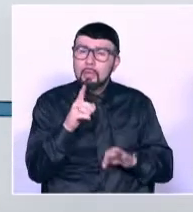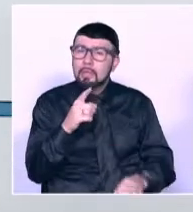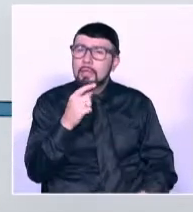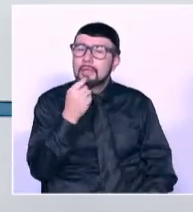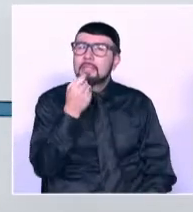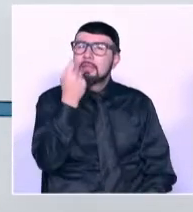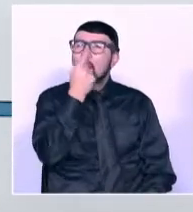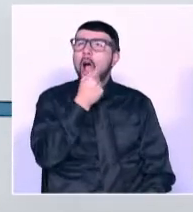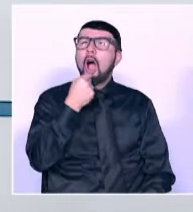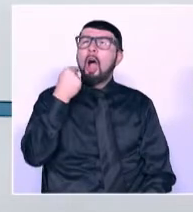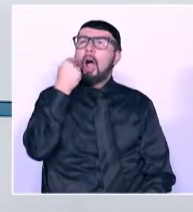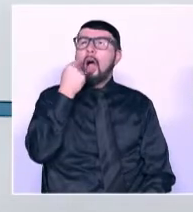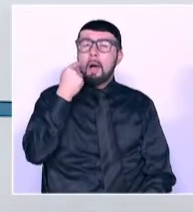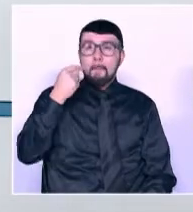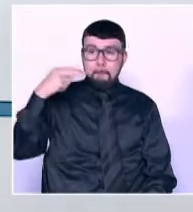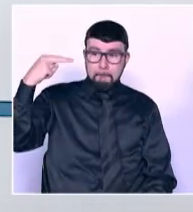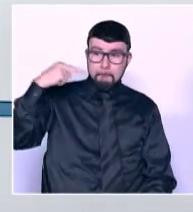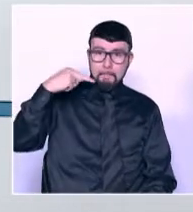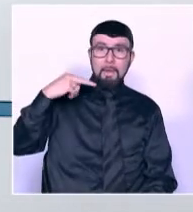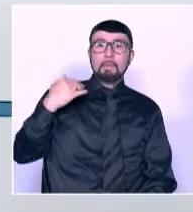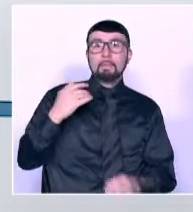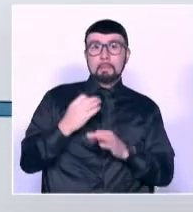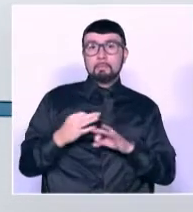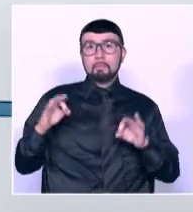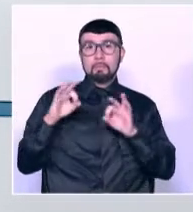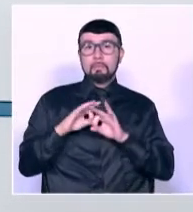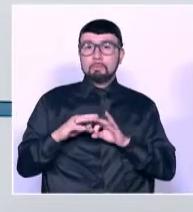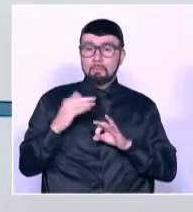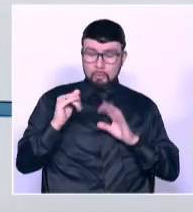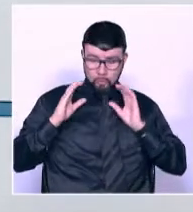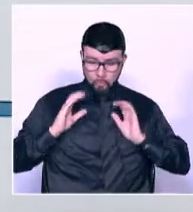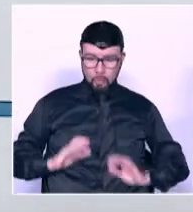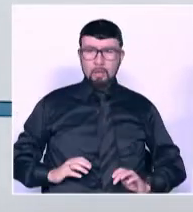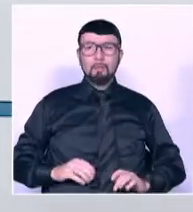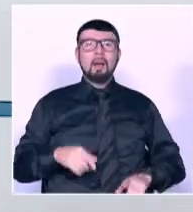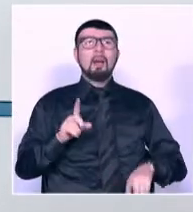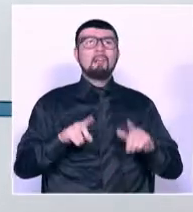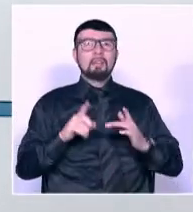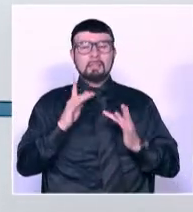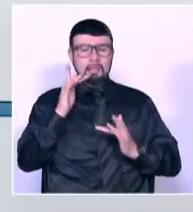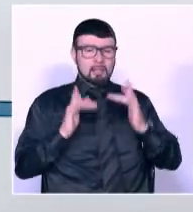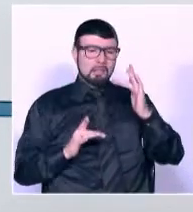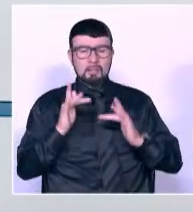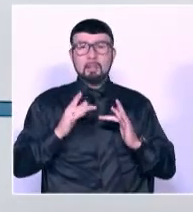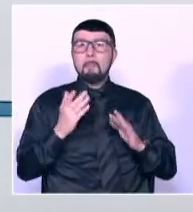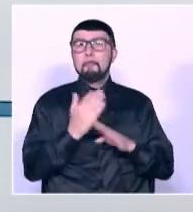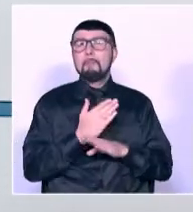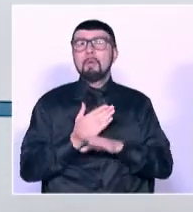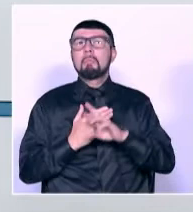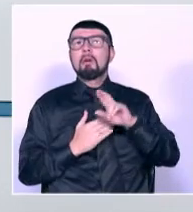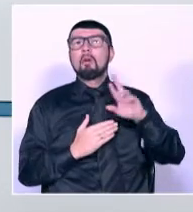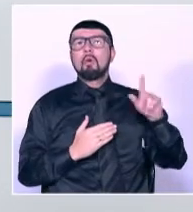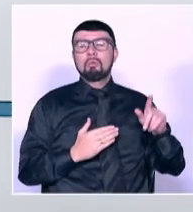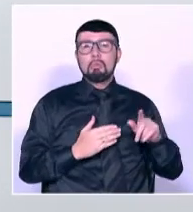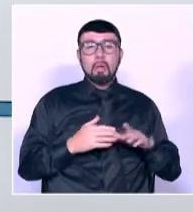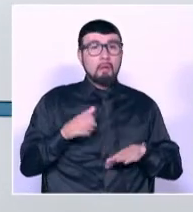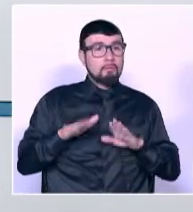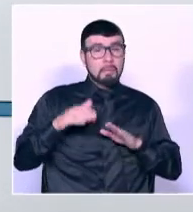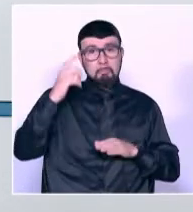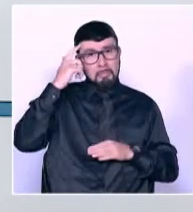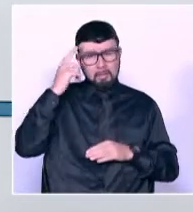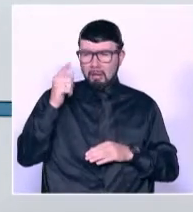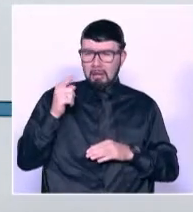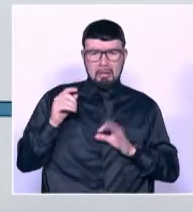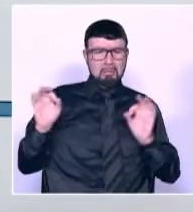parte de este cuerpo integral que interfiere con otros problemas que muchas veces tenemos y creemos que no tiene nada que ver. Vamos a ir a este